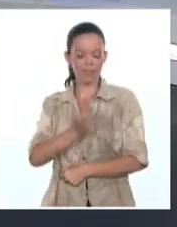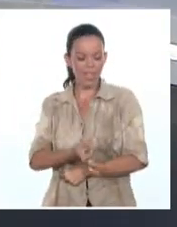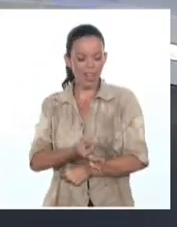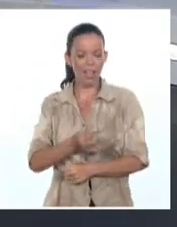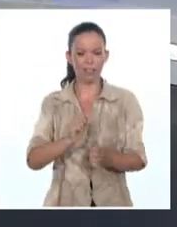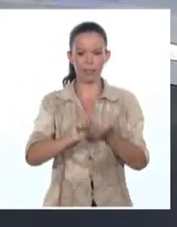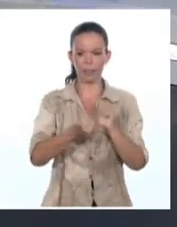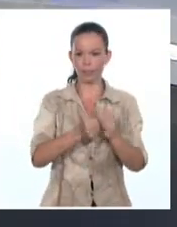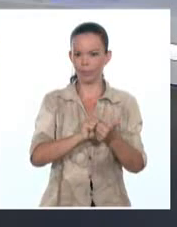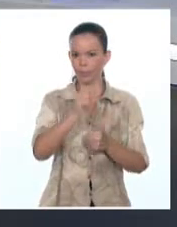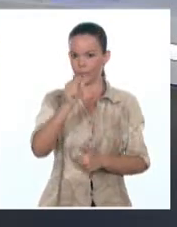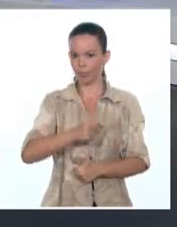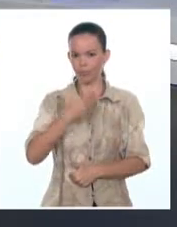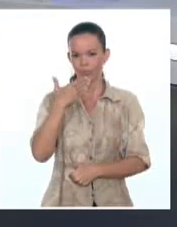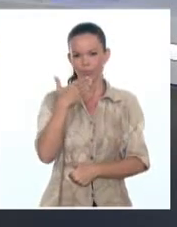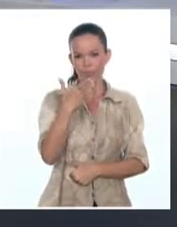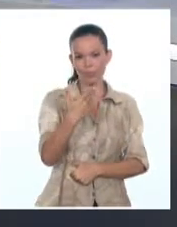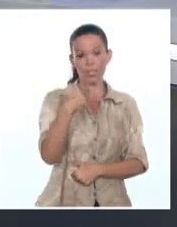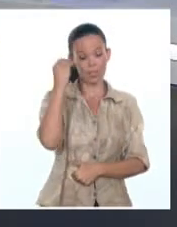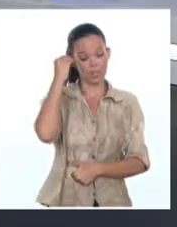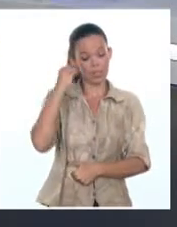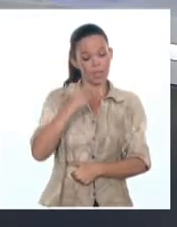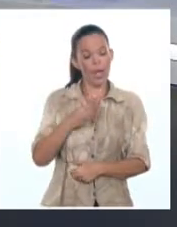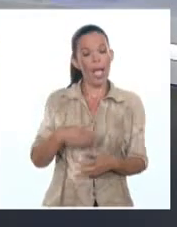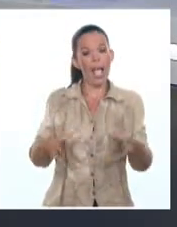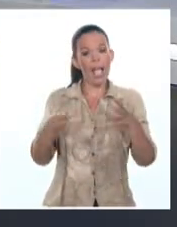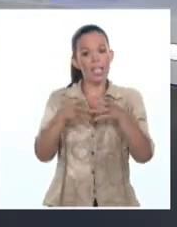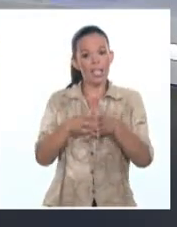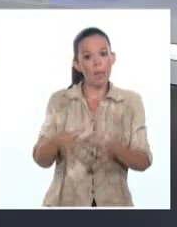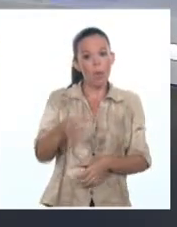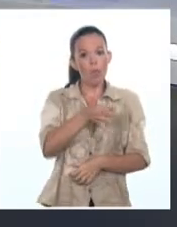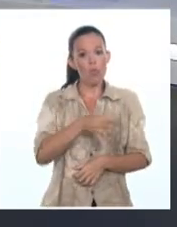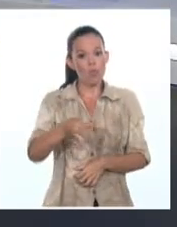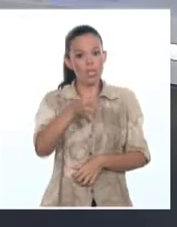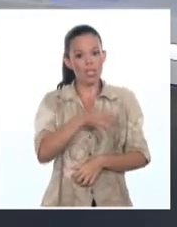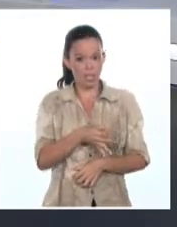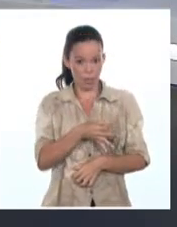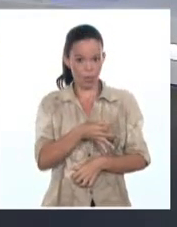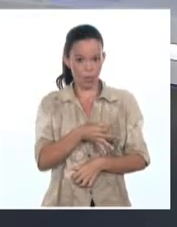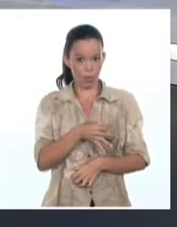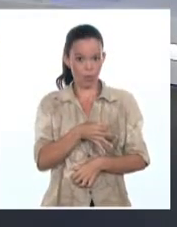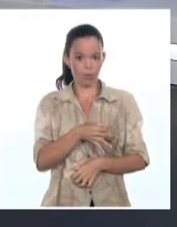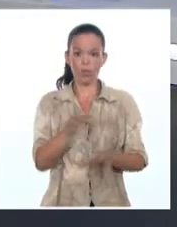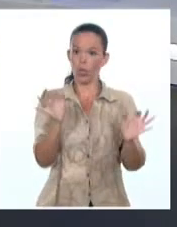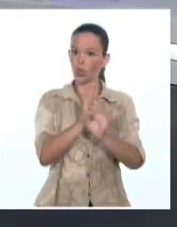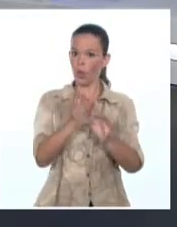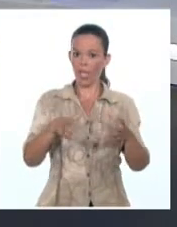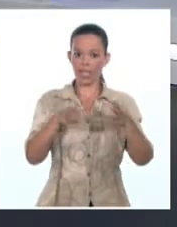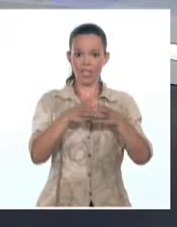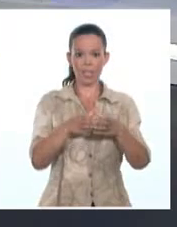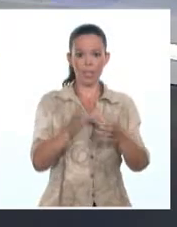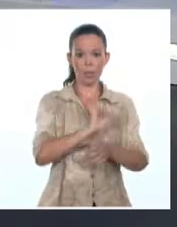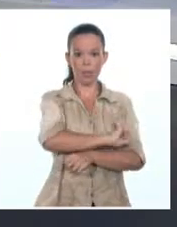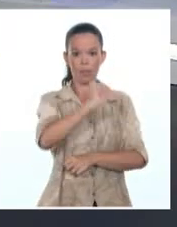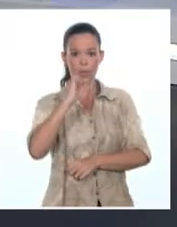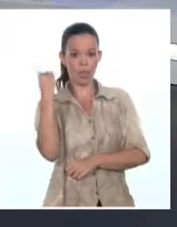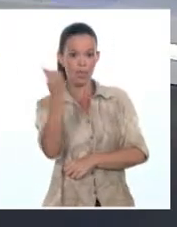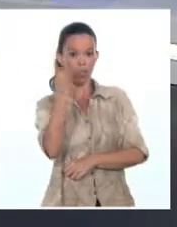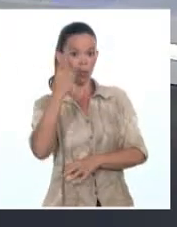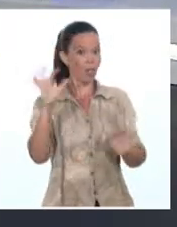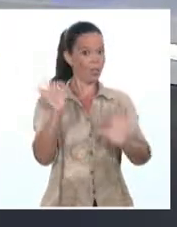peloteros aún cuando esto es un equipo municipal no es una selección nacional talento para rato Así mismo es Gisela y está